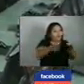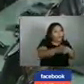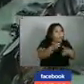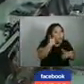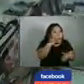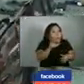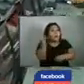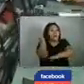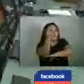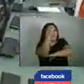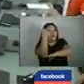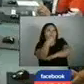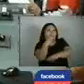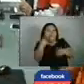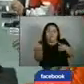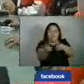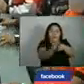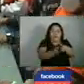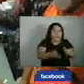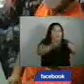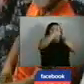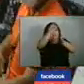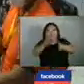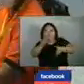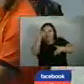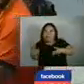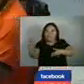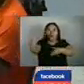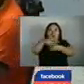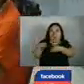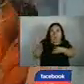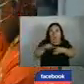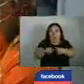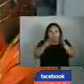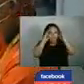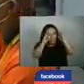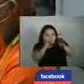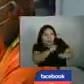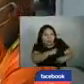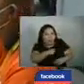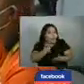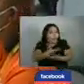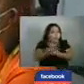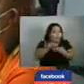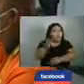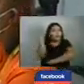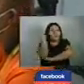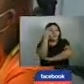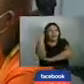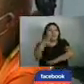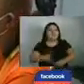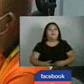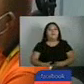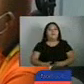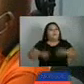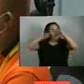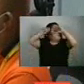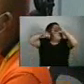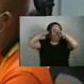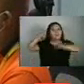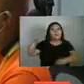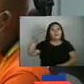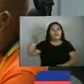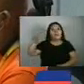Emergencia, conformado por diferentes instituciones, quienes se mantendrán vigilantes ante esta situación. Con imágenes de